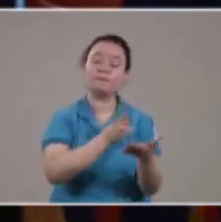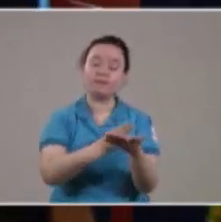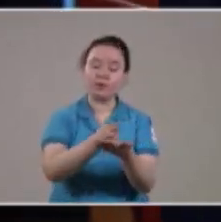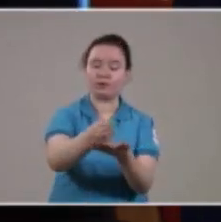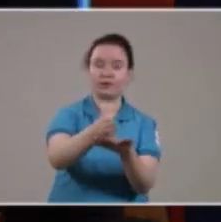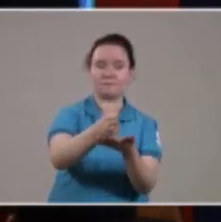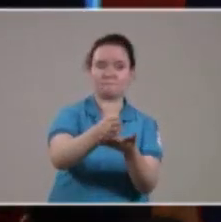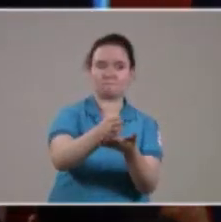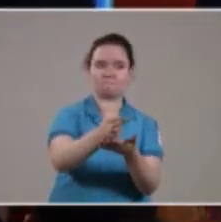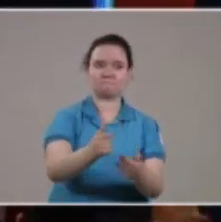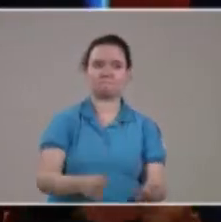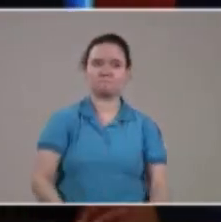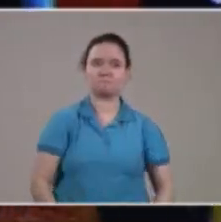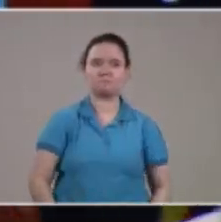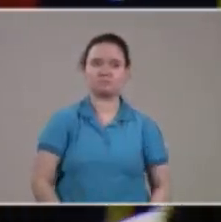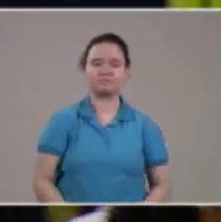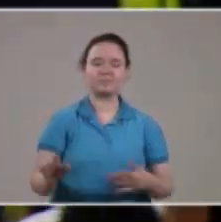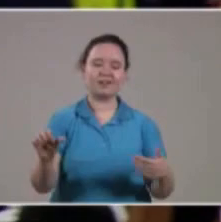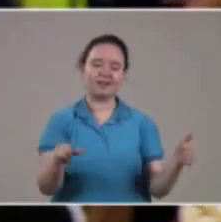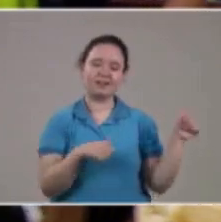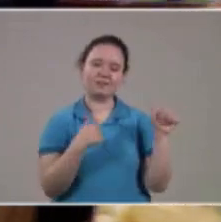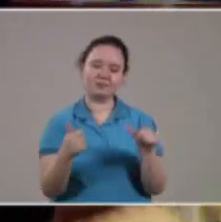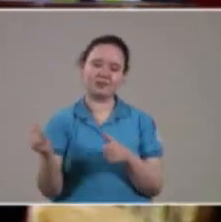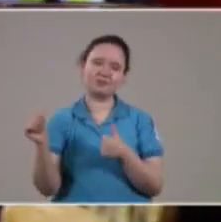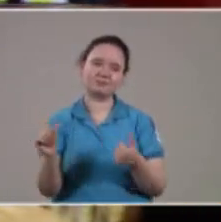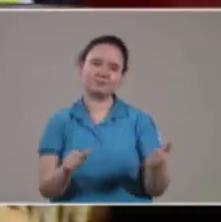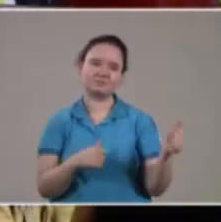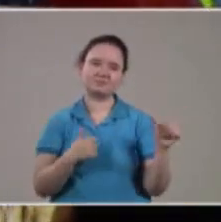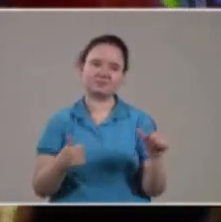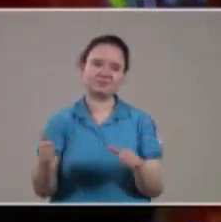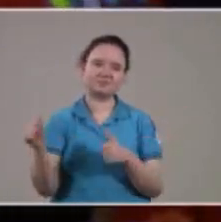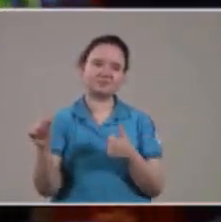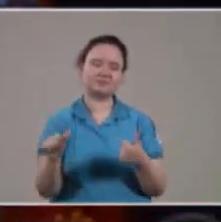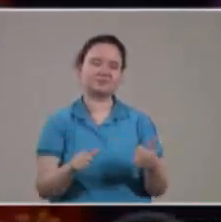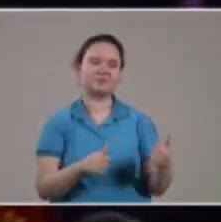honra. Aleluya, aleluya.